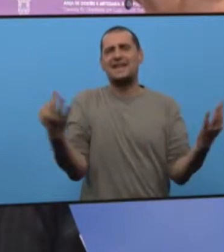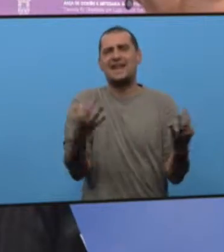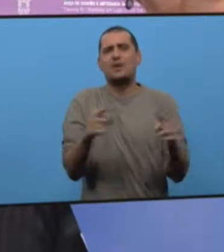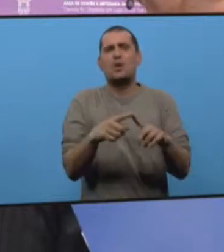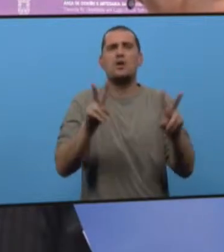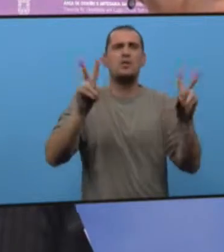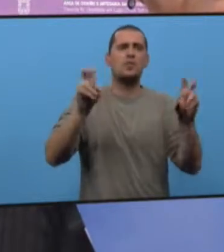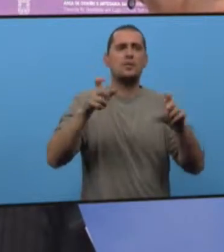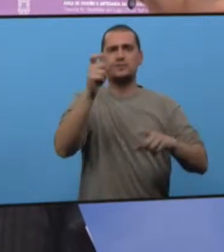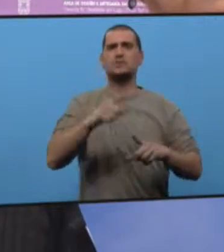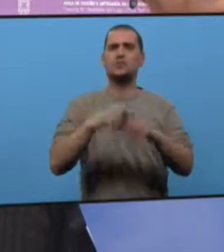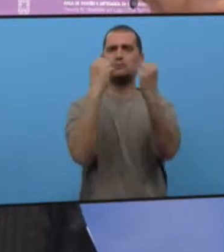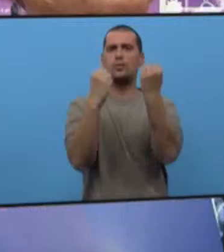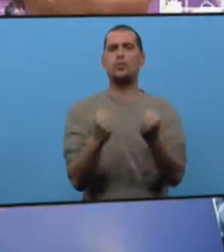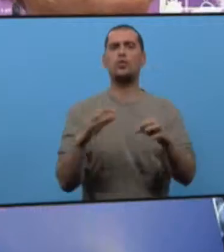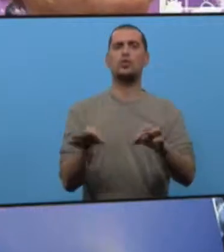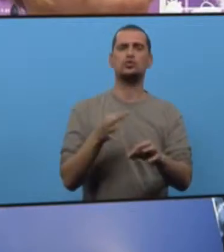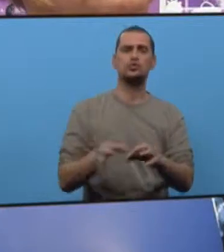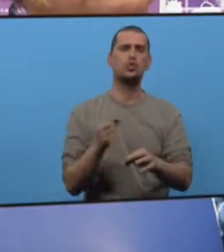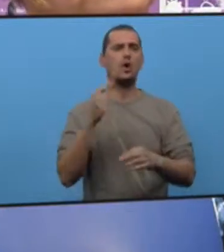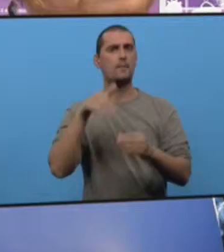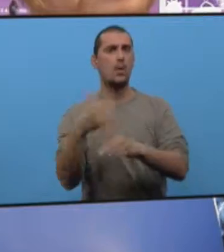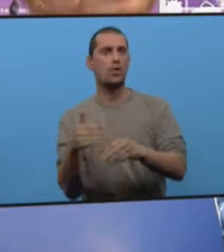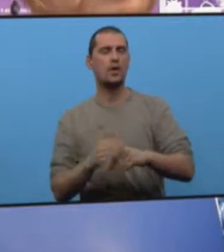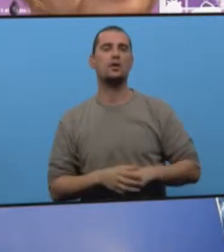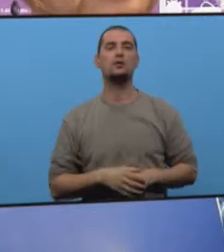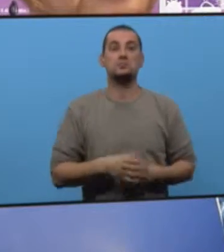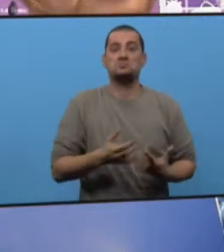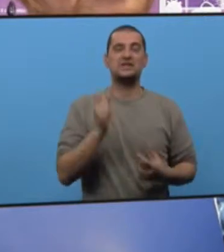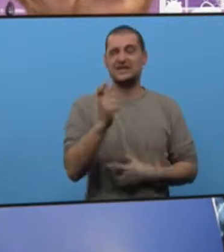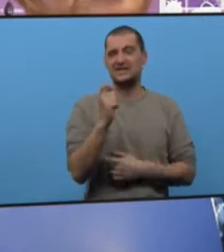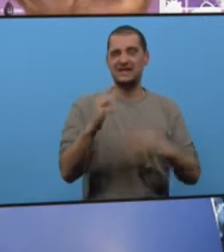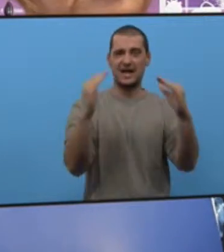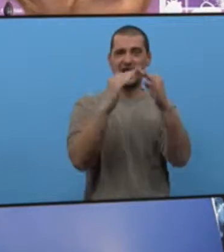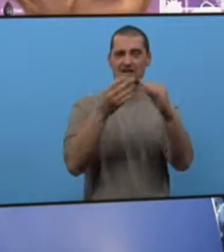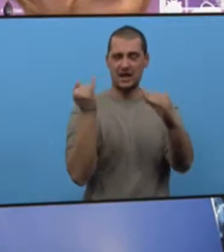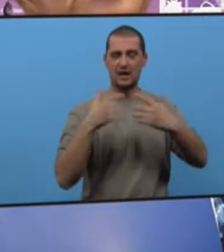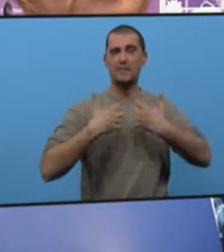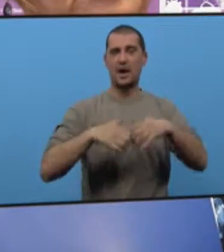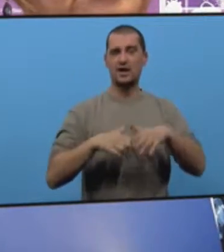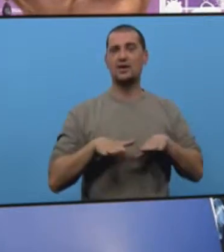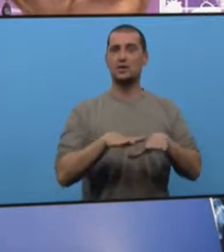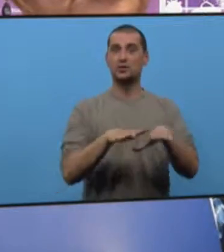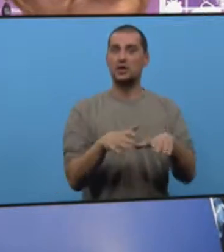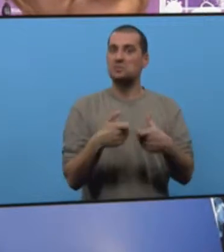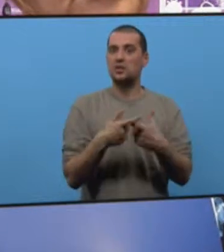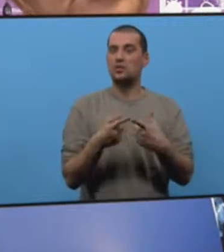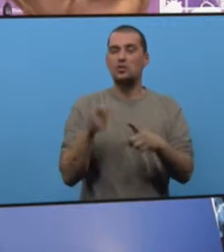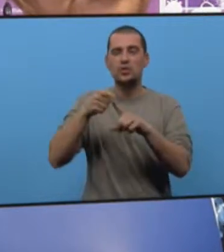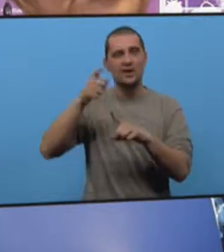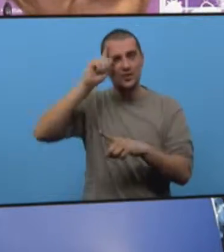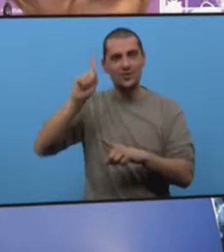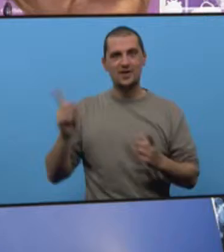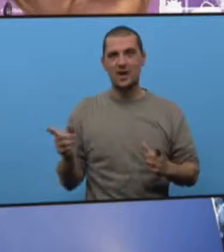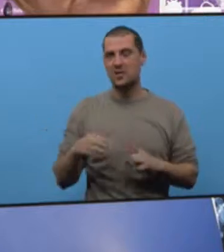é na costura, na moda. Siempre hai unha máquina en casa que non sabemos utilizar. La tenemos aí e